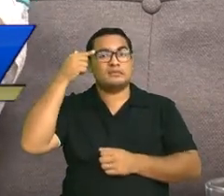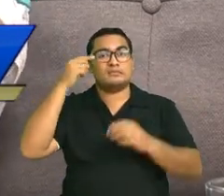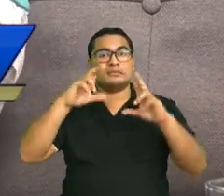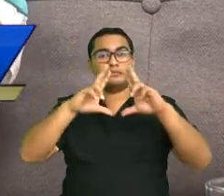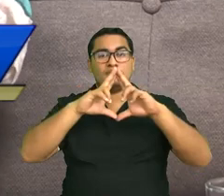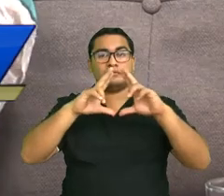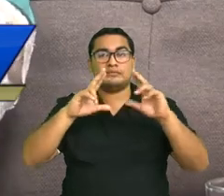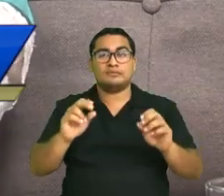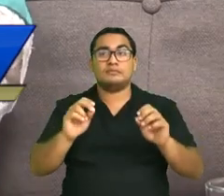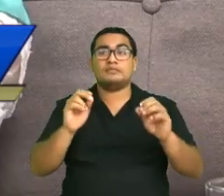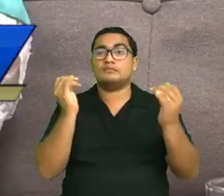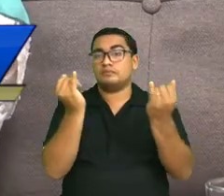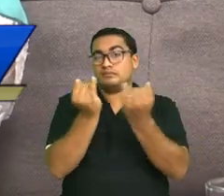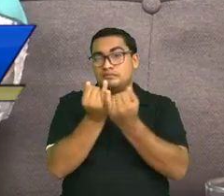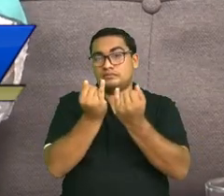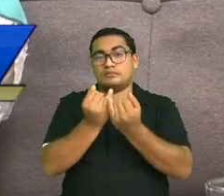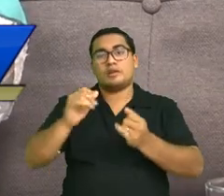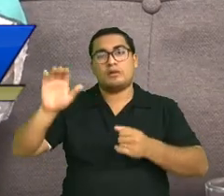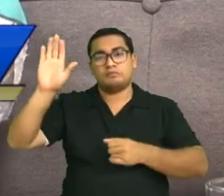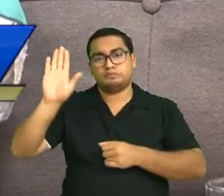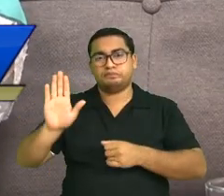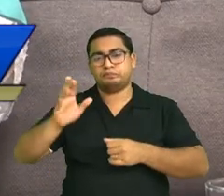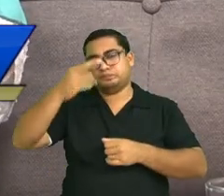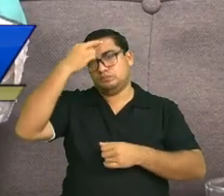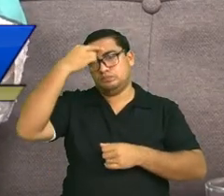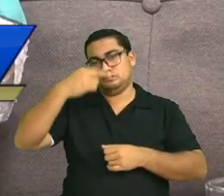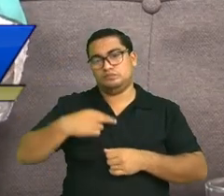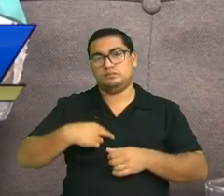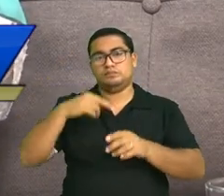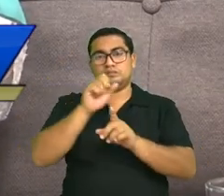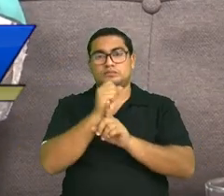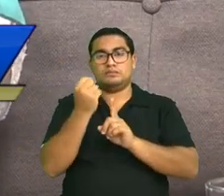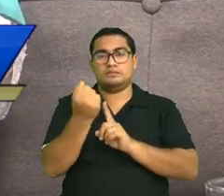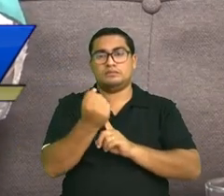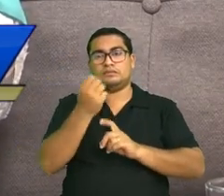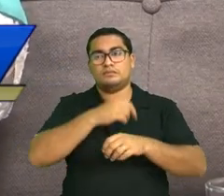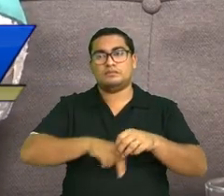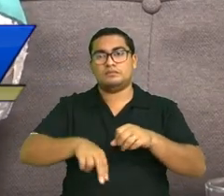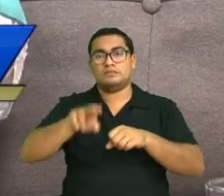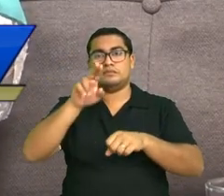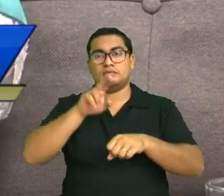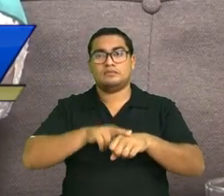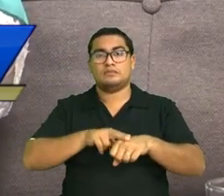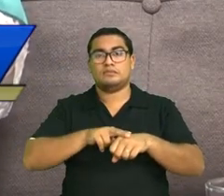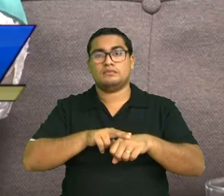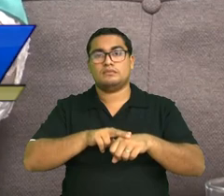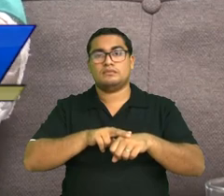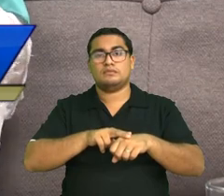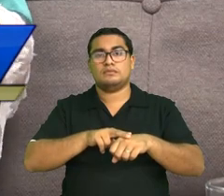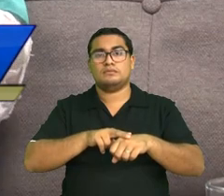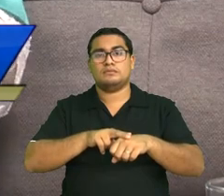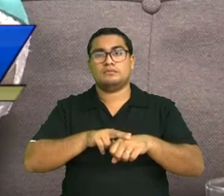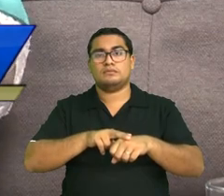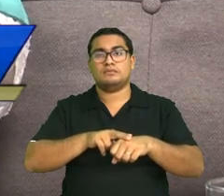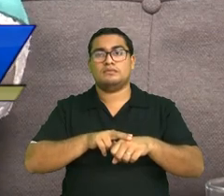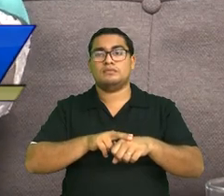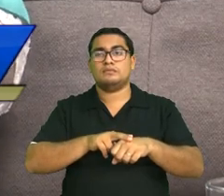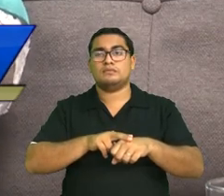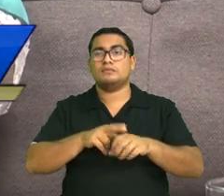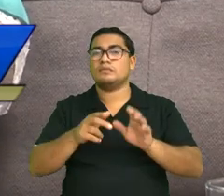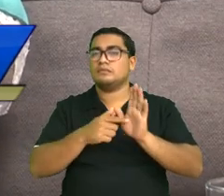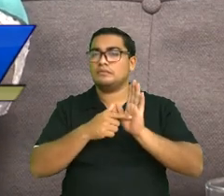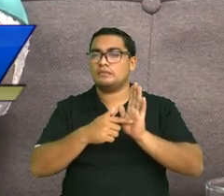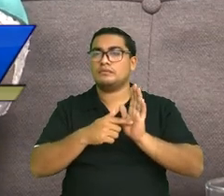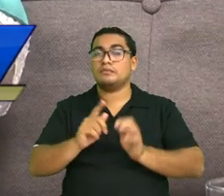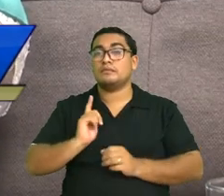este caso el compromiso y la responsabilidad que tiene la Asamblea Nacional. En este caso existe